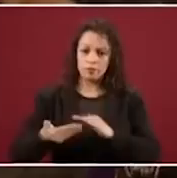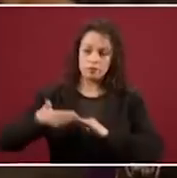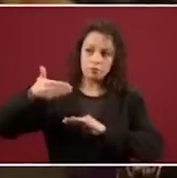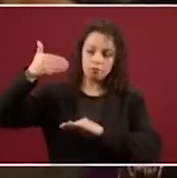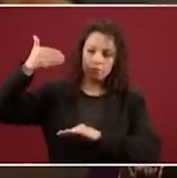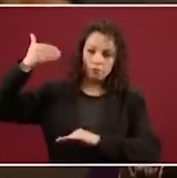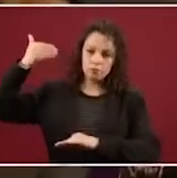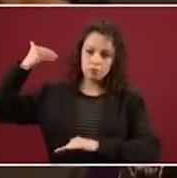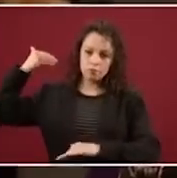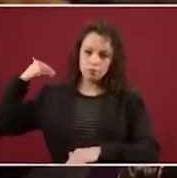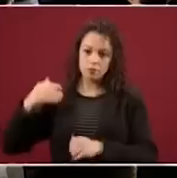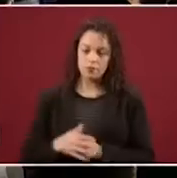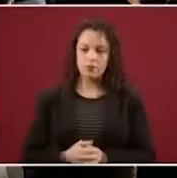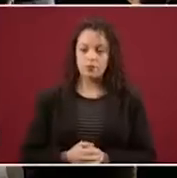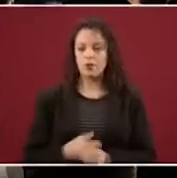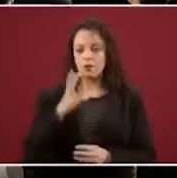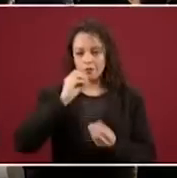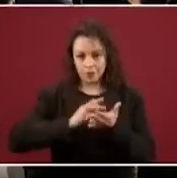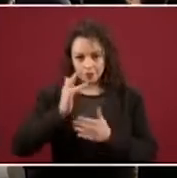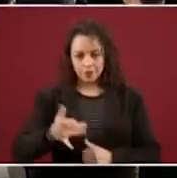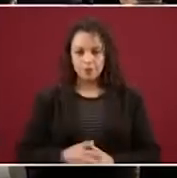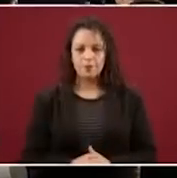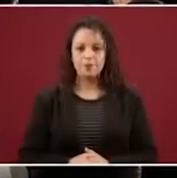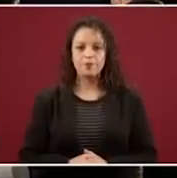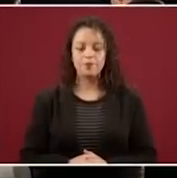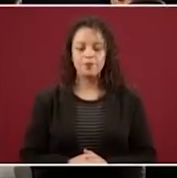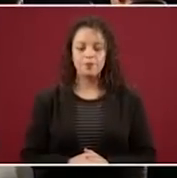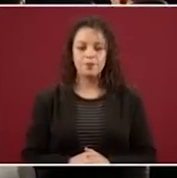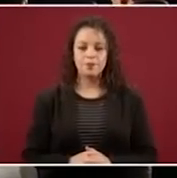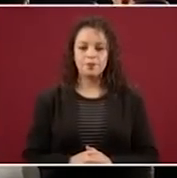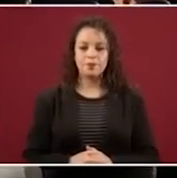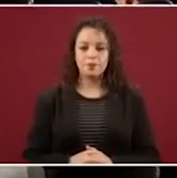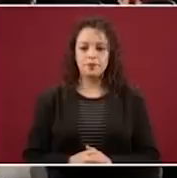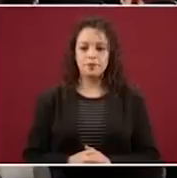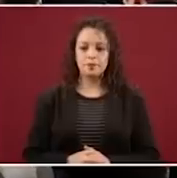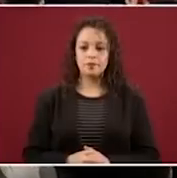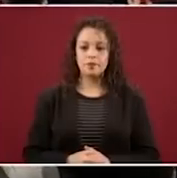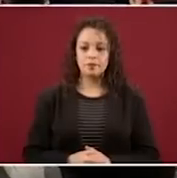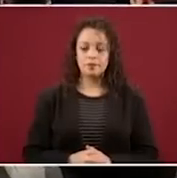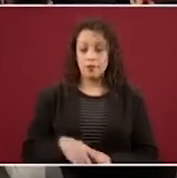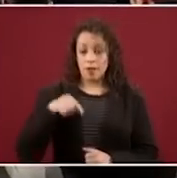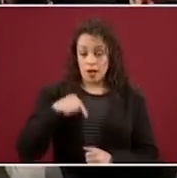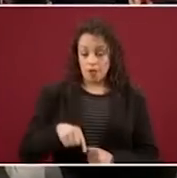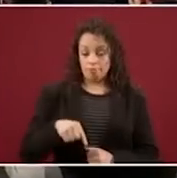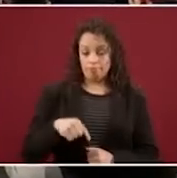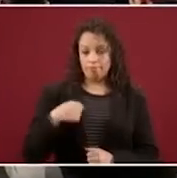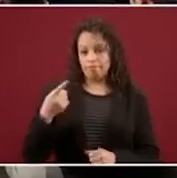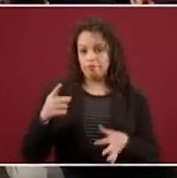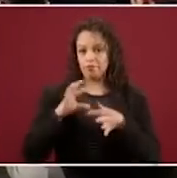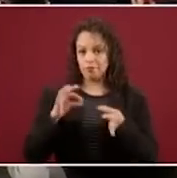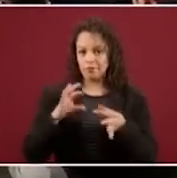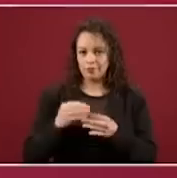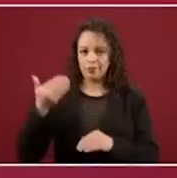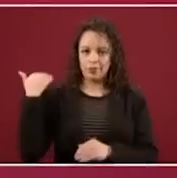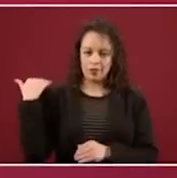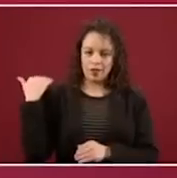anteriores? Muchas gracias. Y como aquí comentamos, en educación básica hay